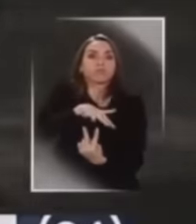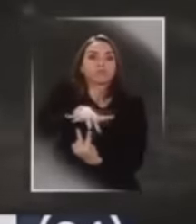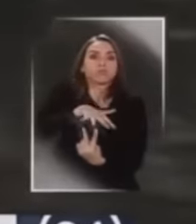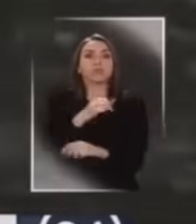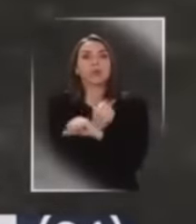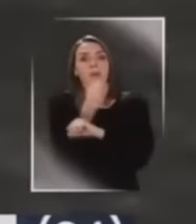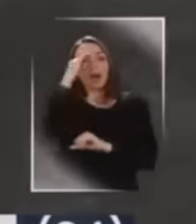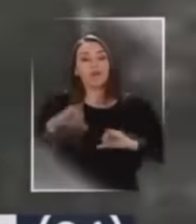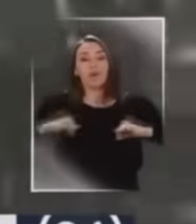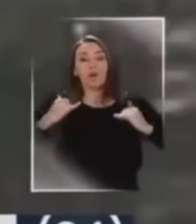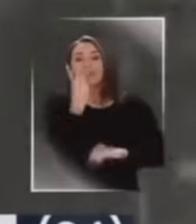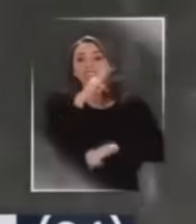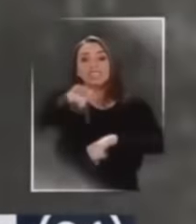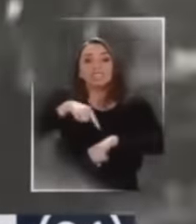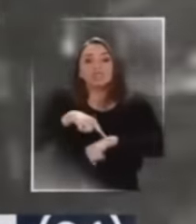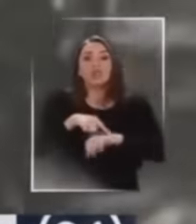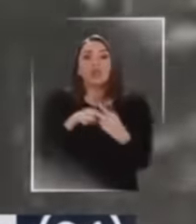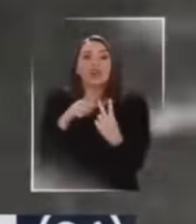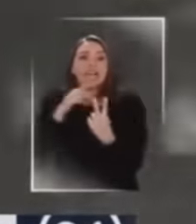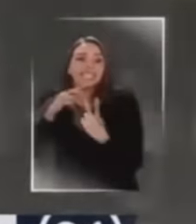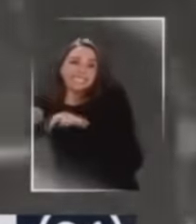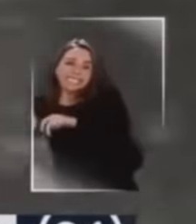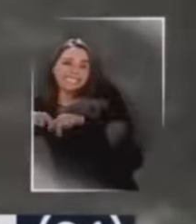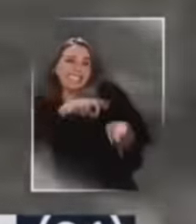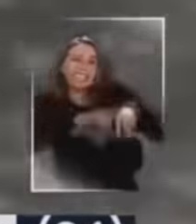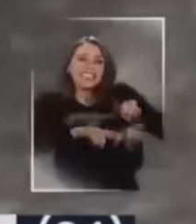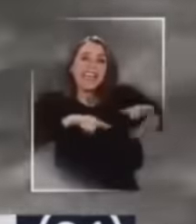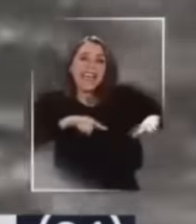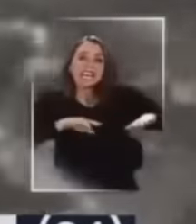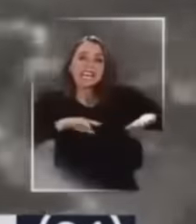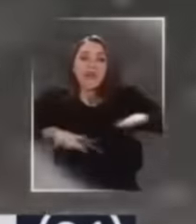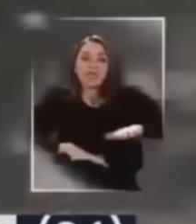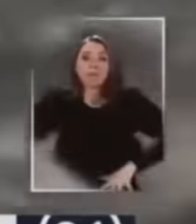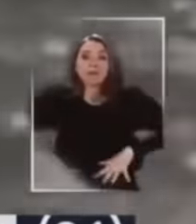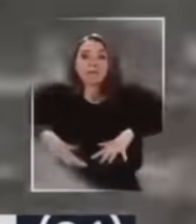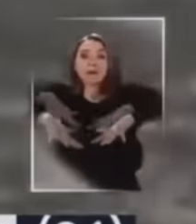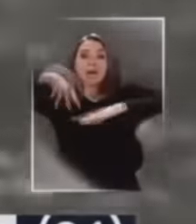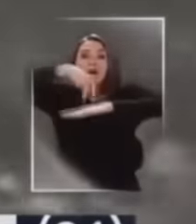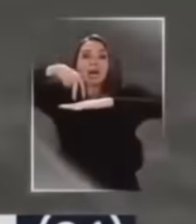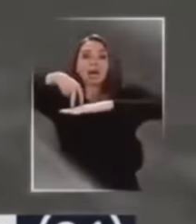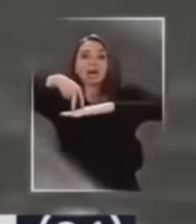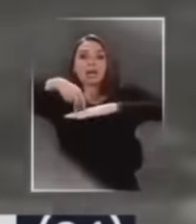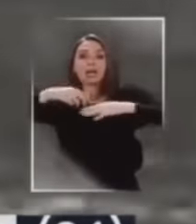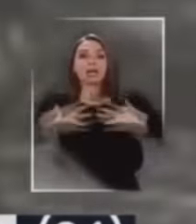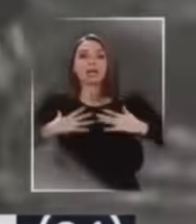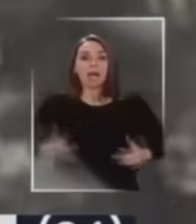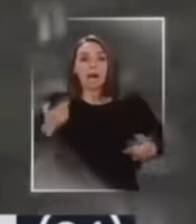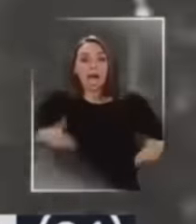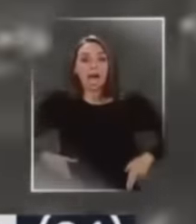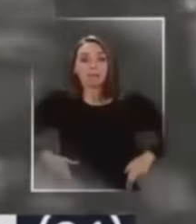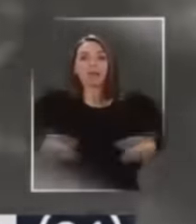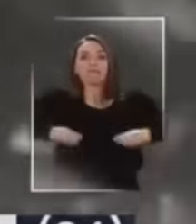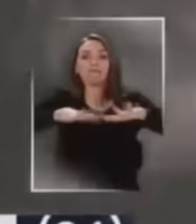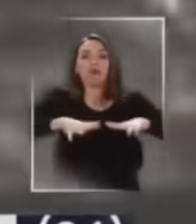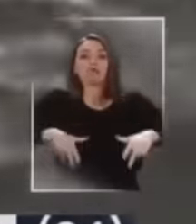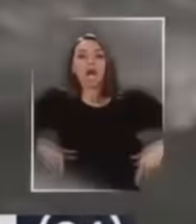carabineros durante 3 horas intentaron llegar a tierra firme. Ante la crecida del caudal, decidieron deshacerse de sus armas porque el